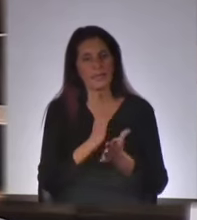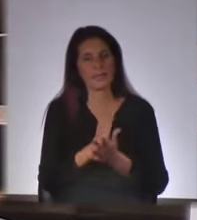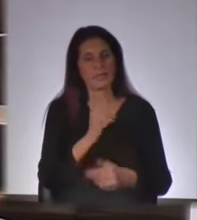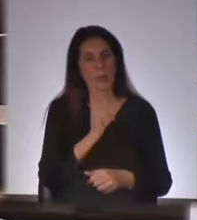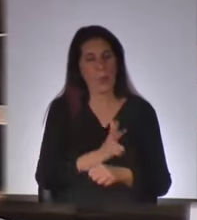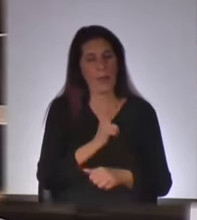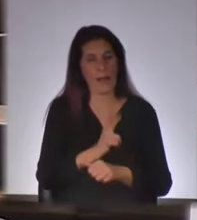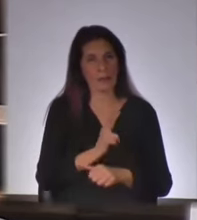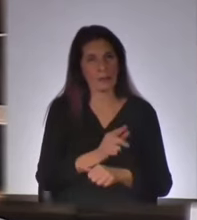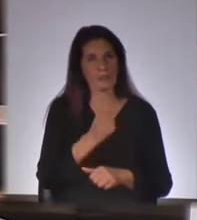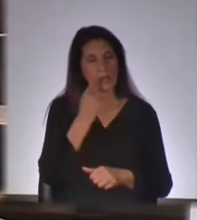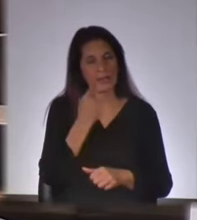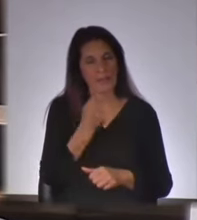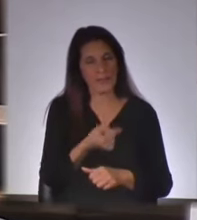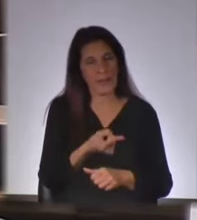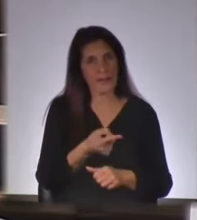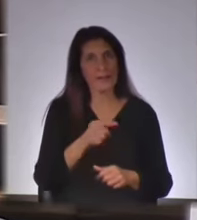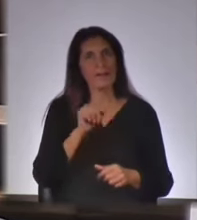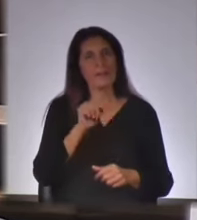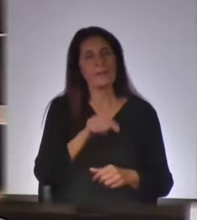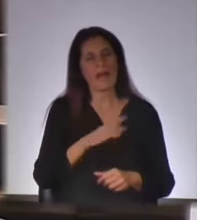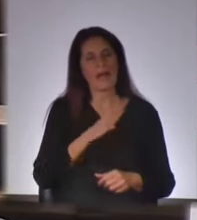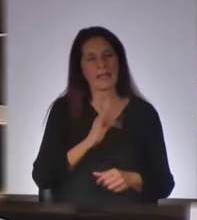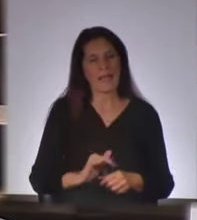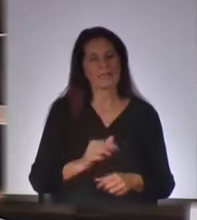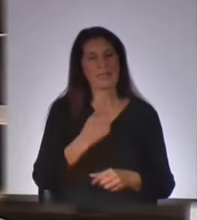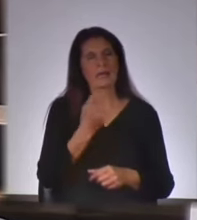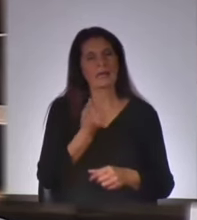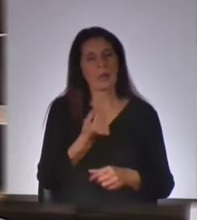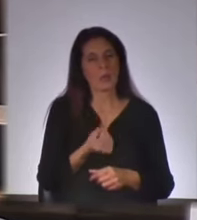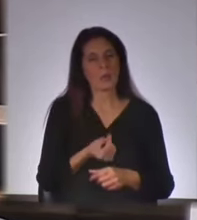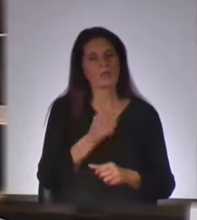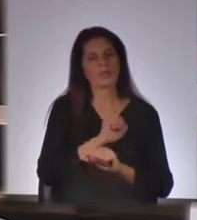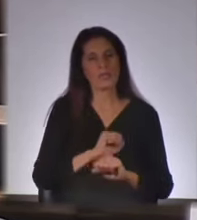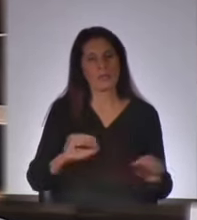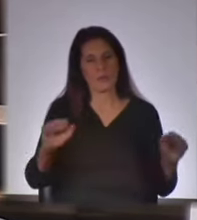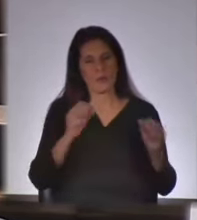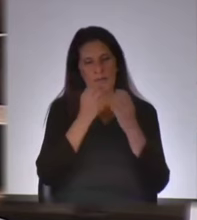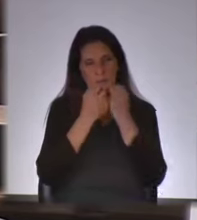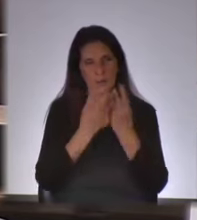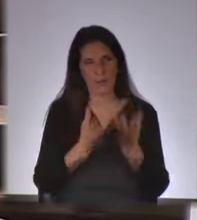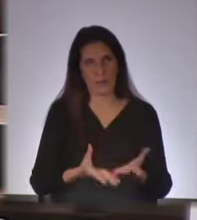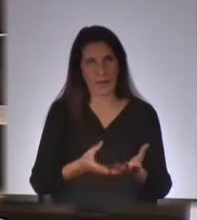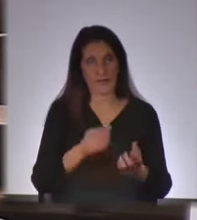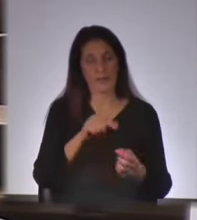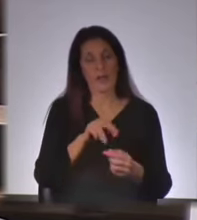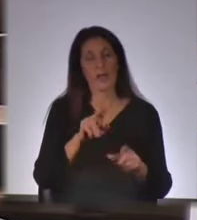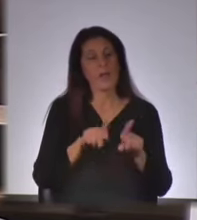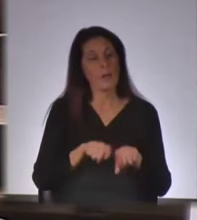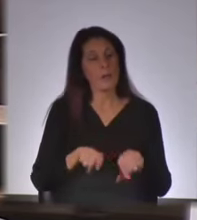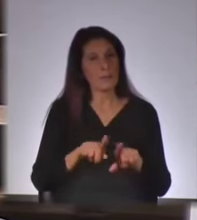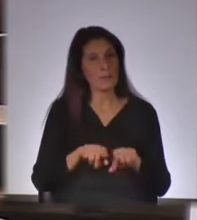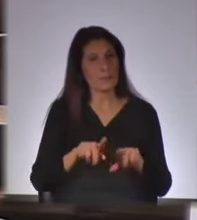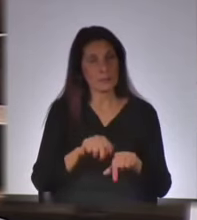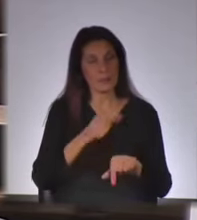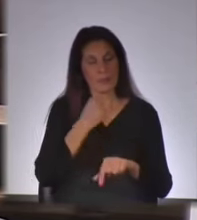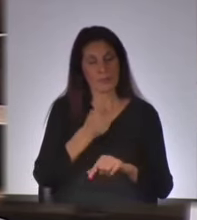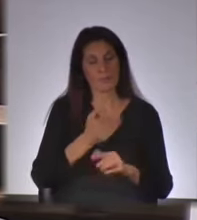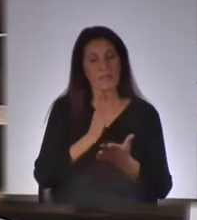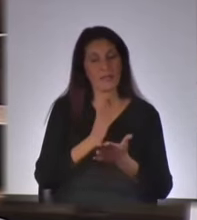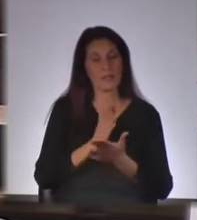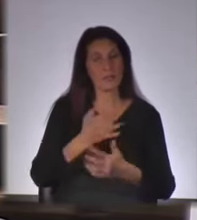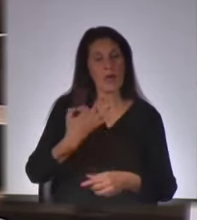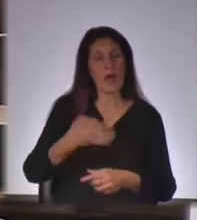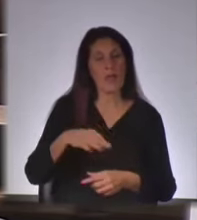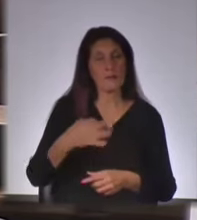y velar para que esos recursos efectivos y se obtenga reparación en el mismo tuyo se afirma que el derecho a la verdad entraña